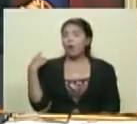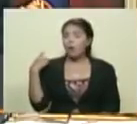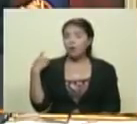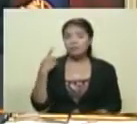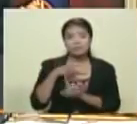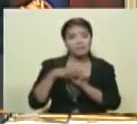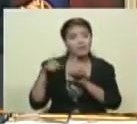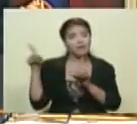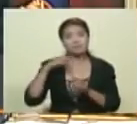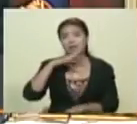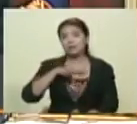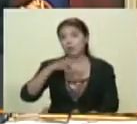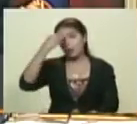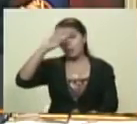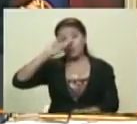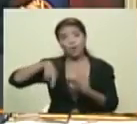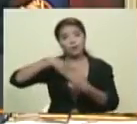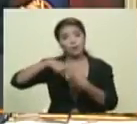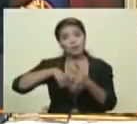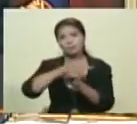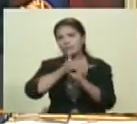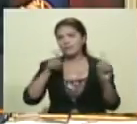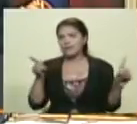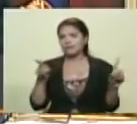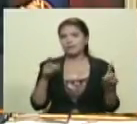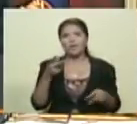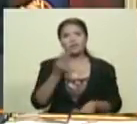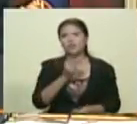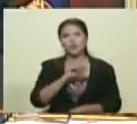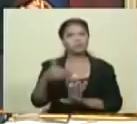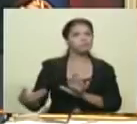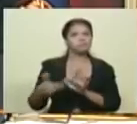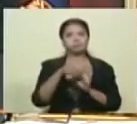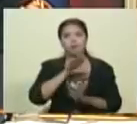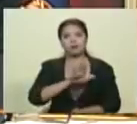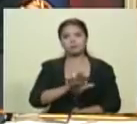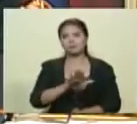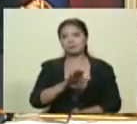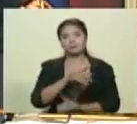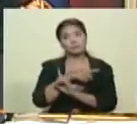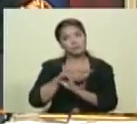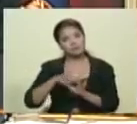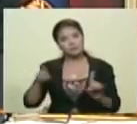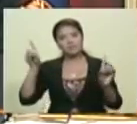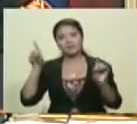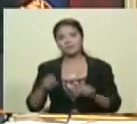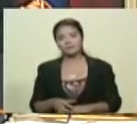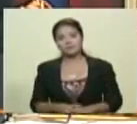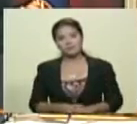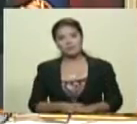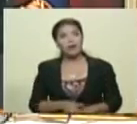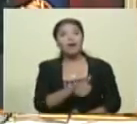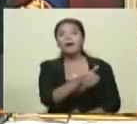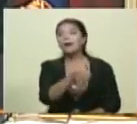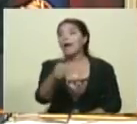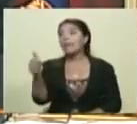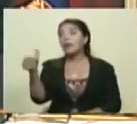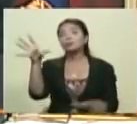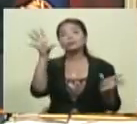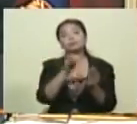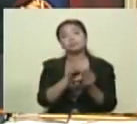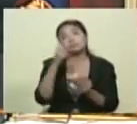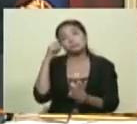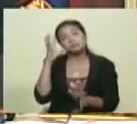sido de la Cuba revolucionaria si no hubiera sido agredida de esa forma. Que cada quien saque sus propias